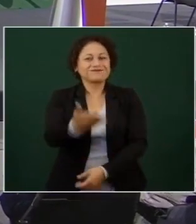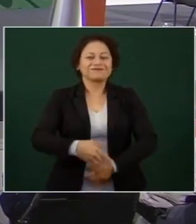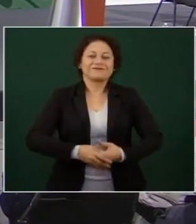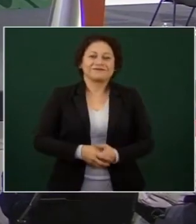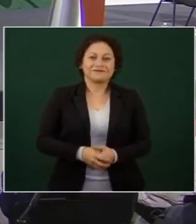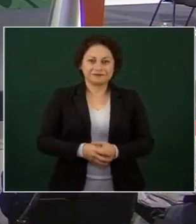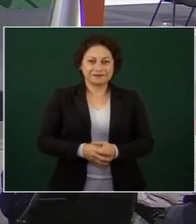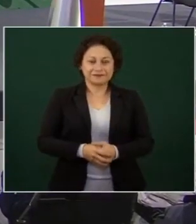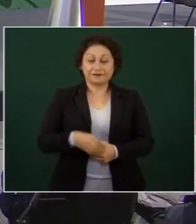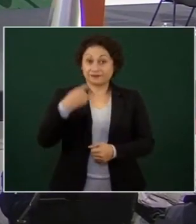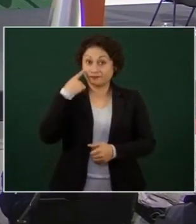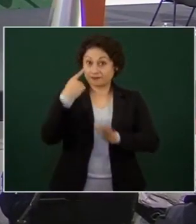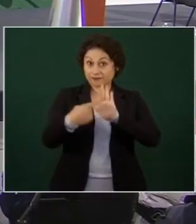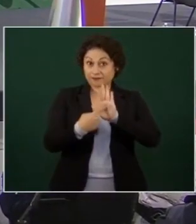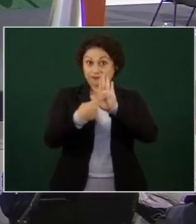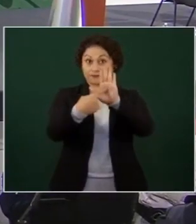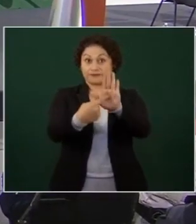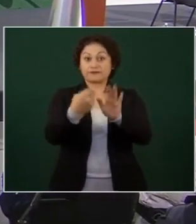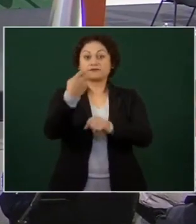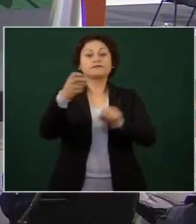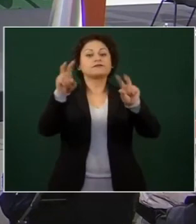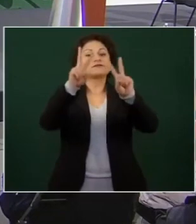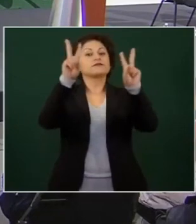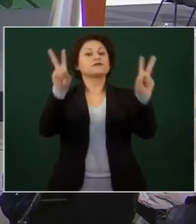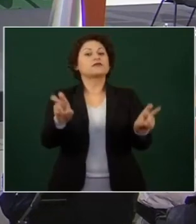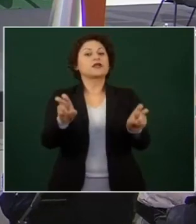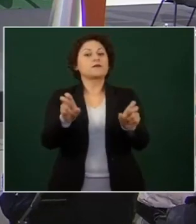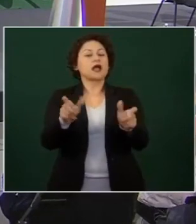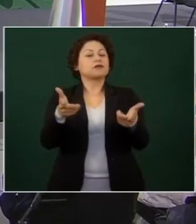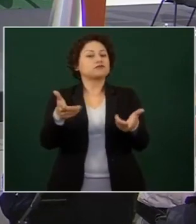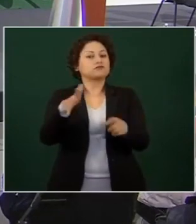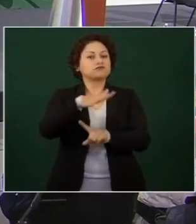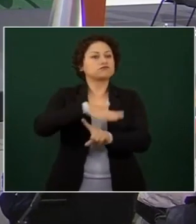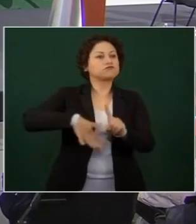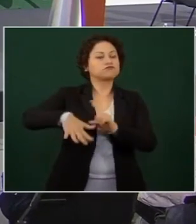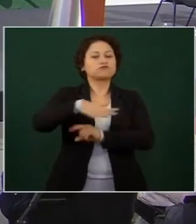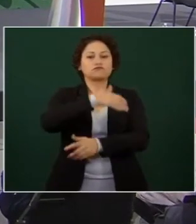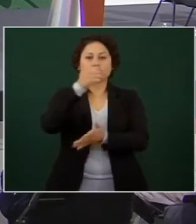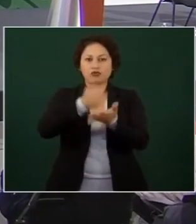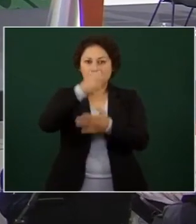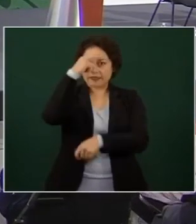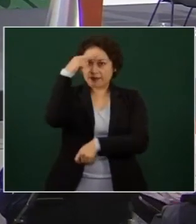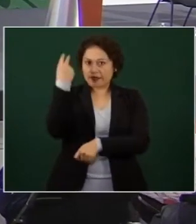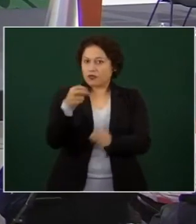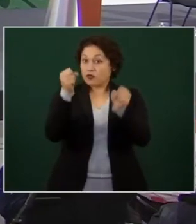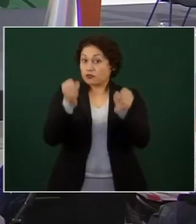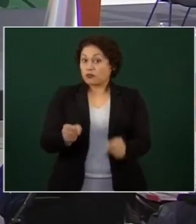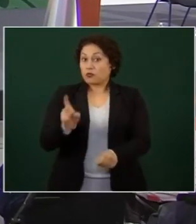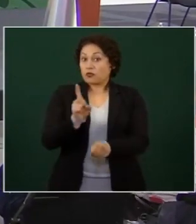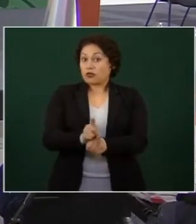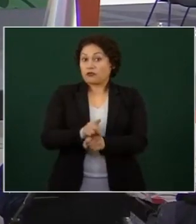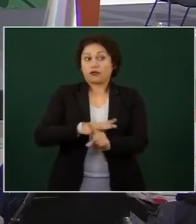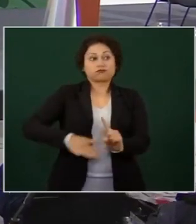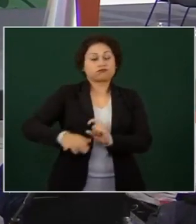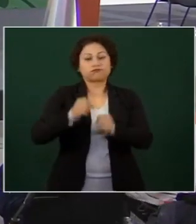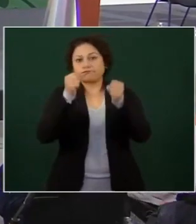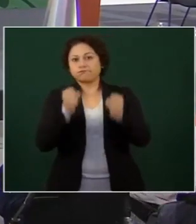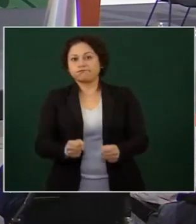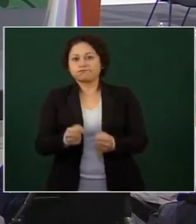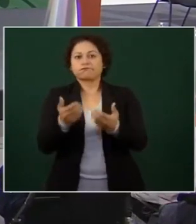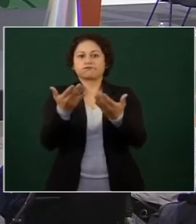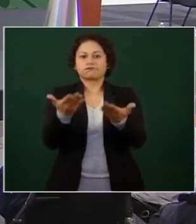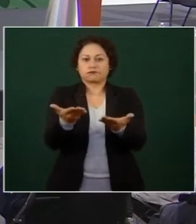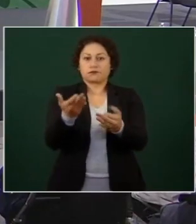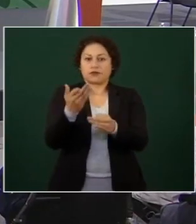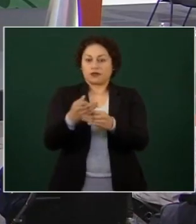los resultados de la seguridad en la ciudad. Estamos presentando el cierre